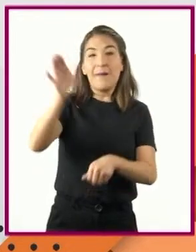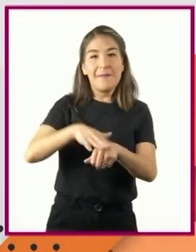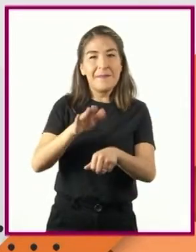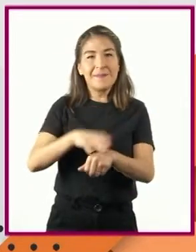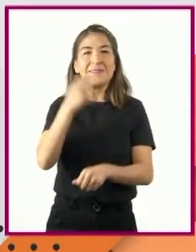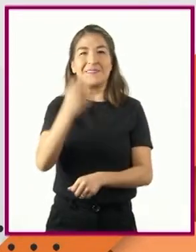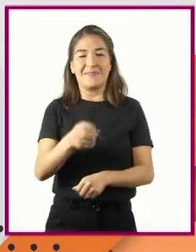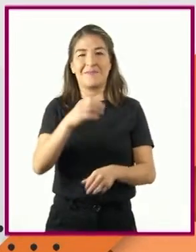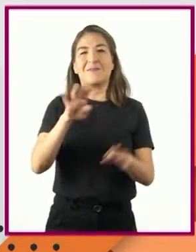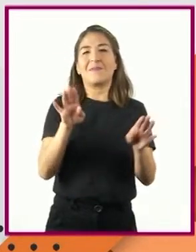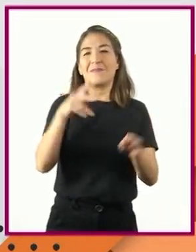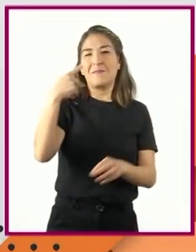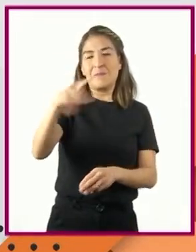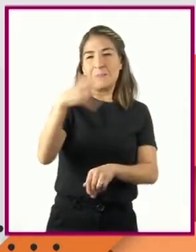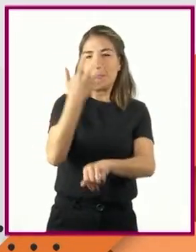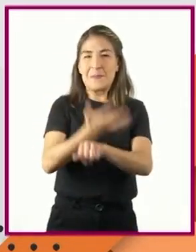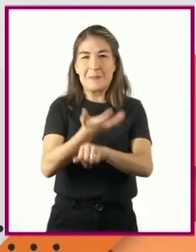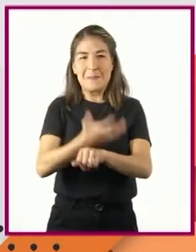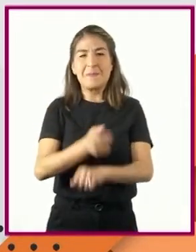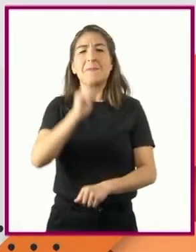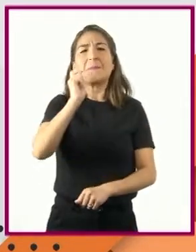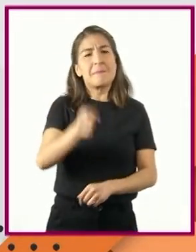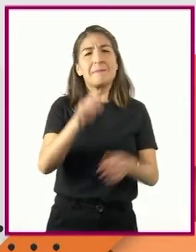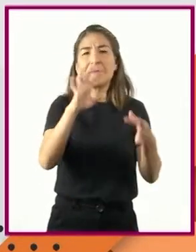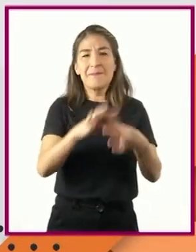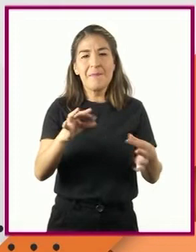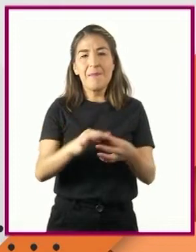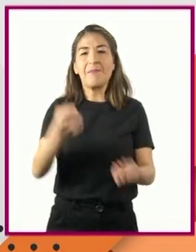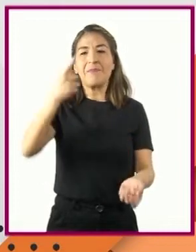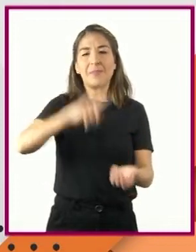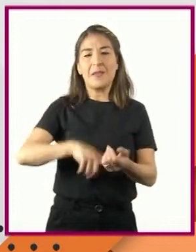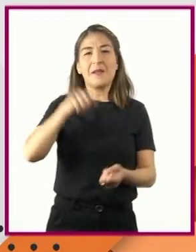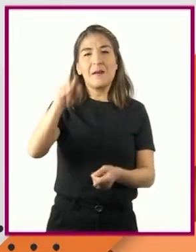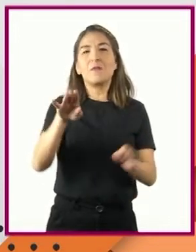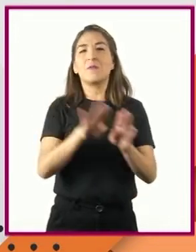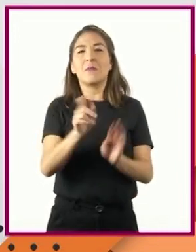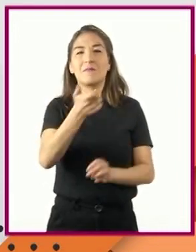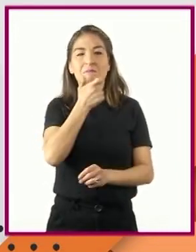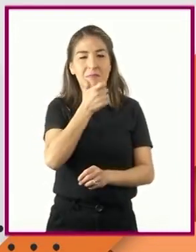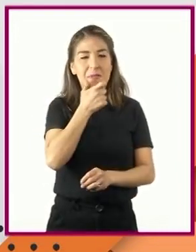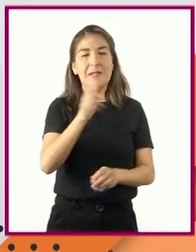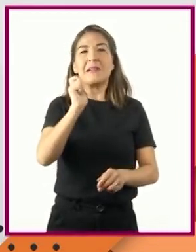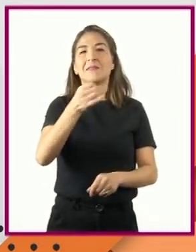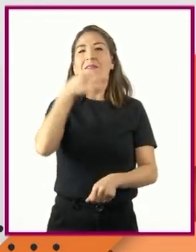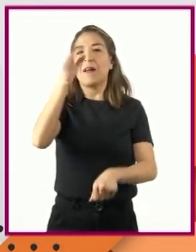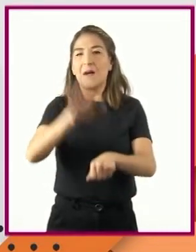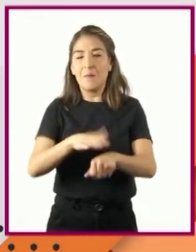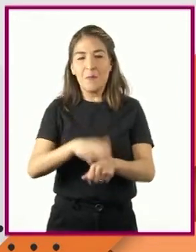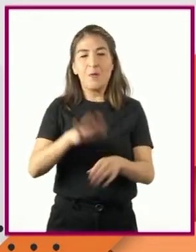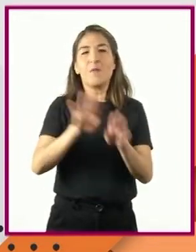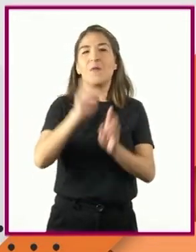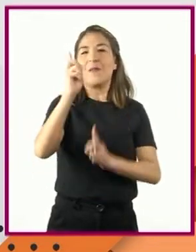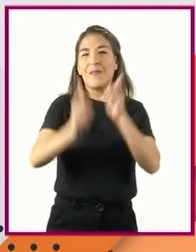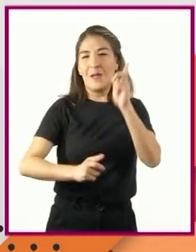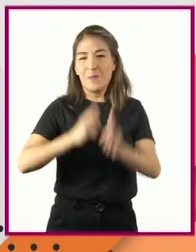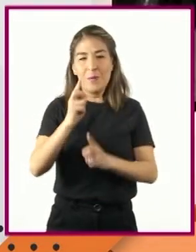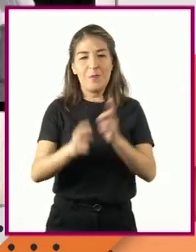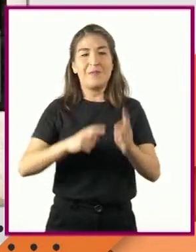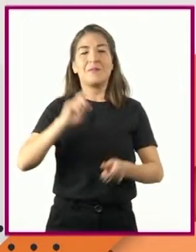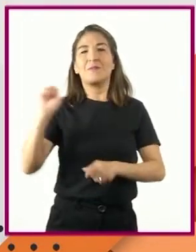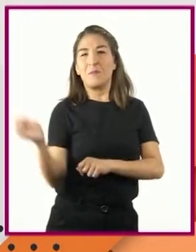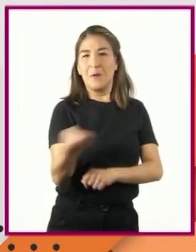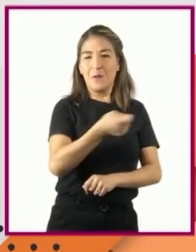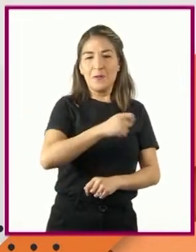los Estados Unidos de América, e Inglaterra entregaba al mundo deportes como el tenis, el fútbol, el